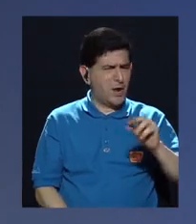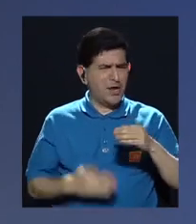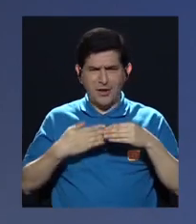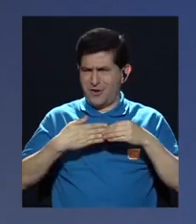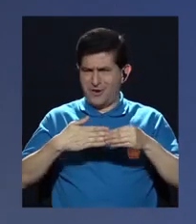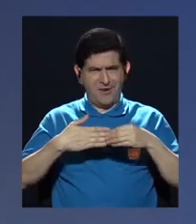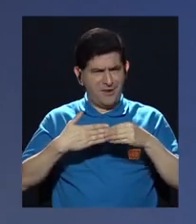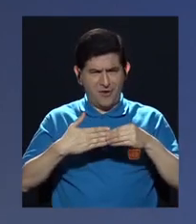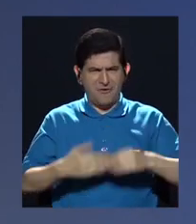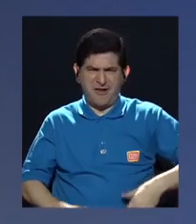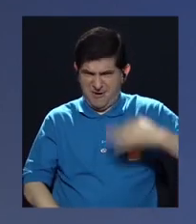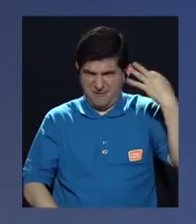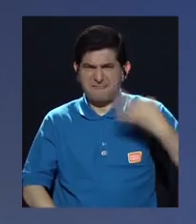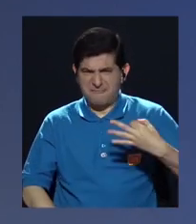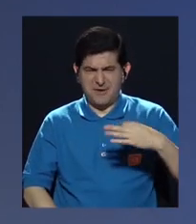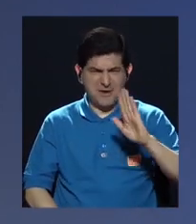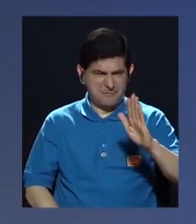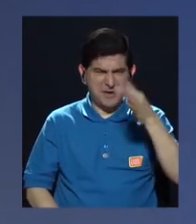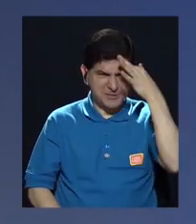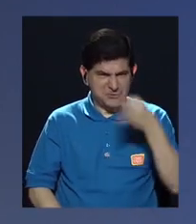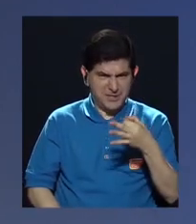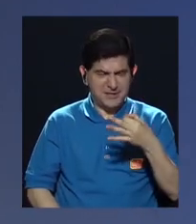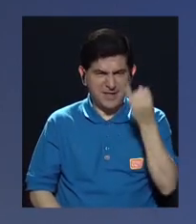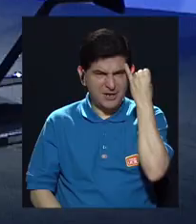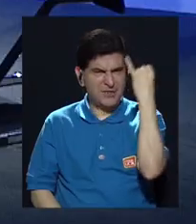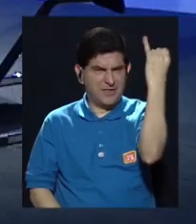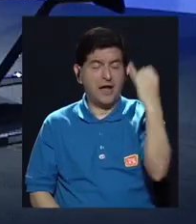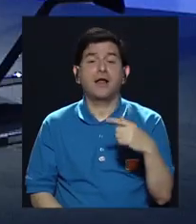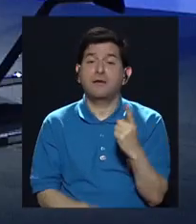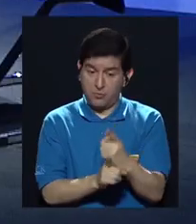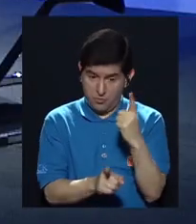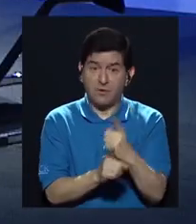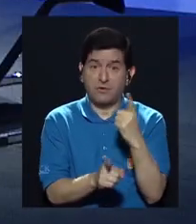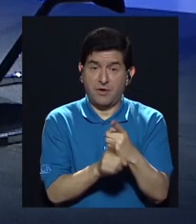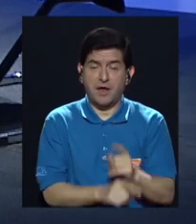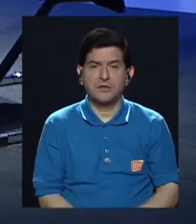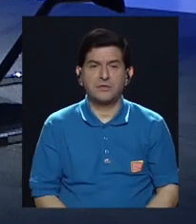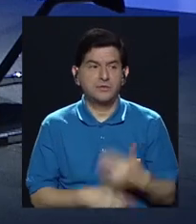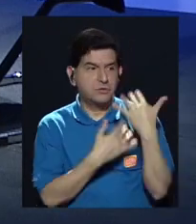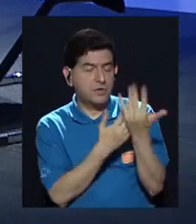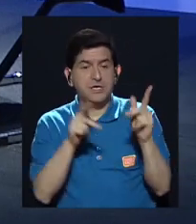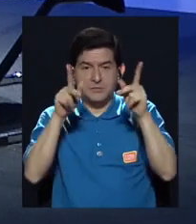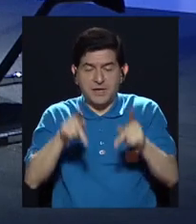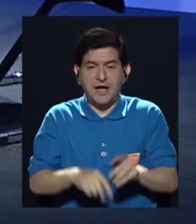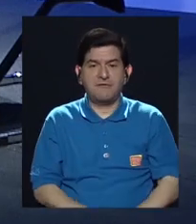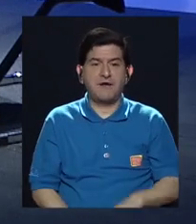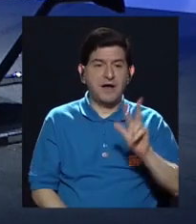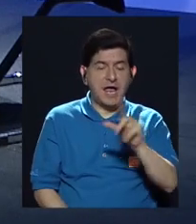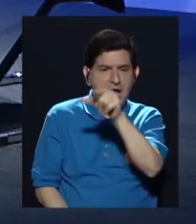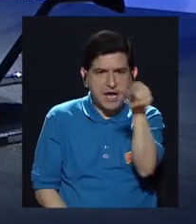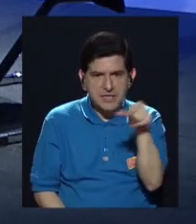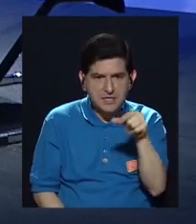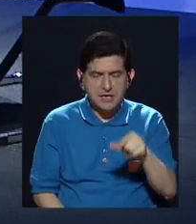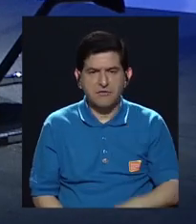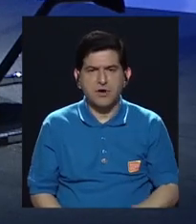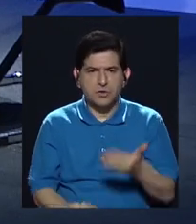nada, él iba a estar firme en sus, claro, en sus ideales, ¿no? Así es. Además, lo esperaban personas de Entre Ríos, y hay un dato que ahora lo corroboraba con don